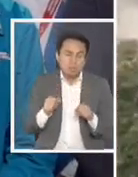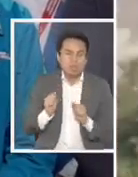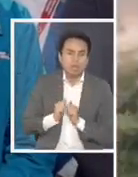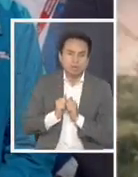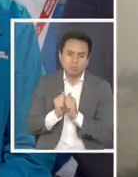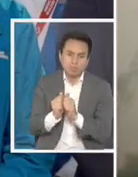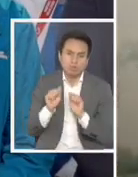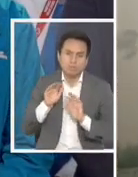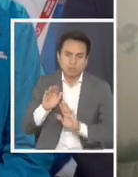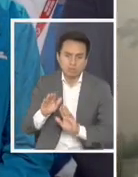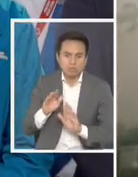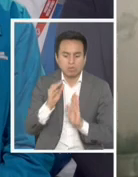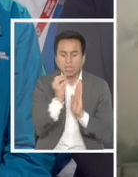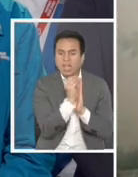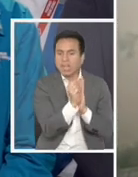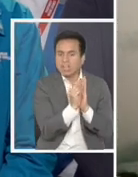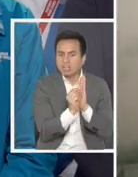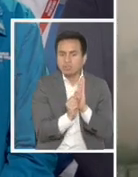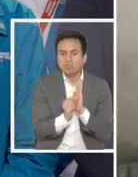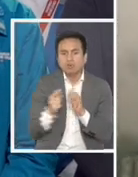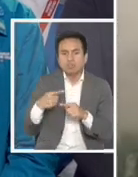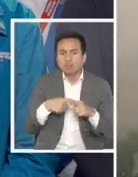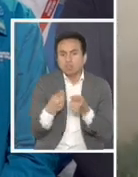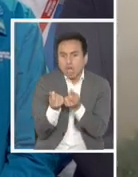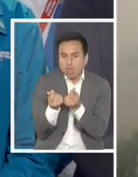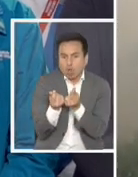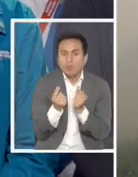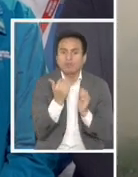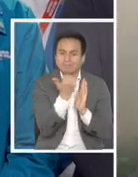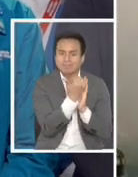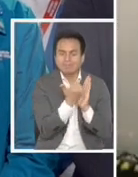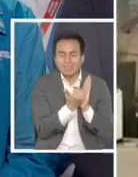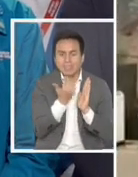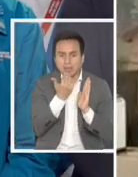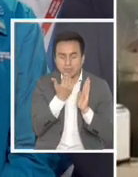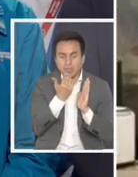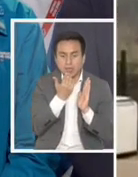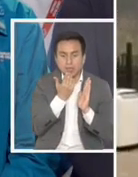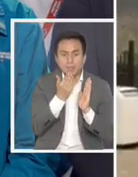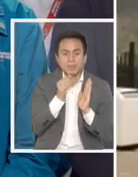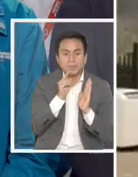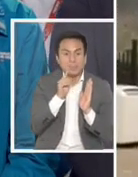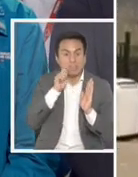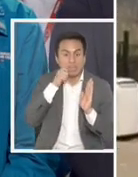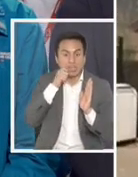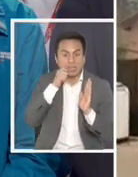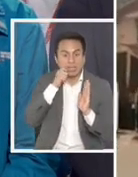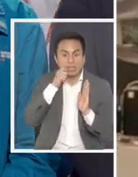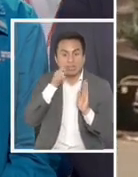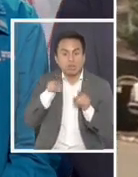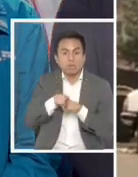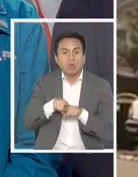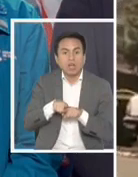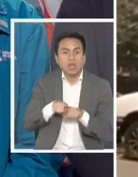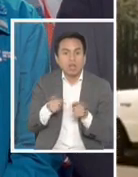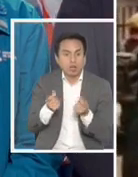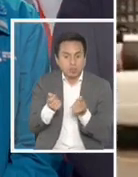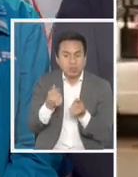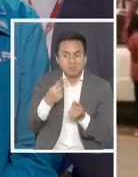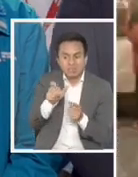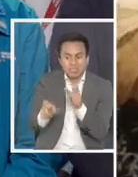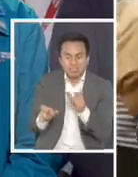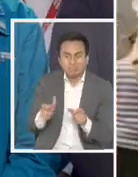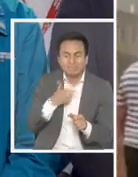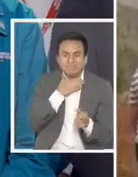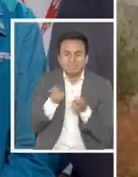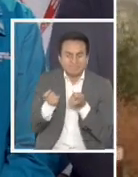acompañamiento y vamos a hacer un catastro socioeconómico también de los en el fondo los sustentos económicos de las personas